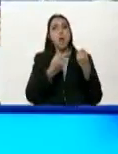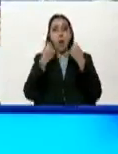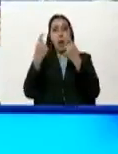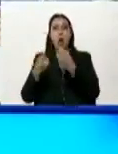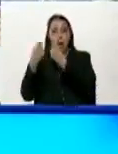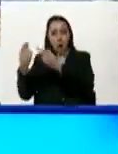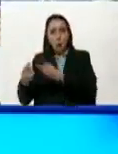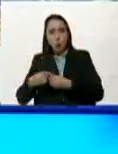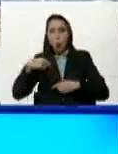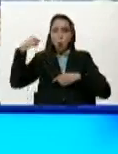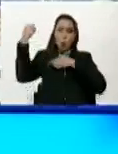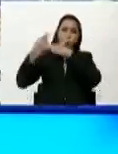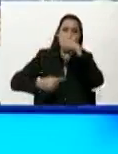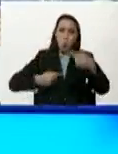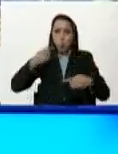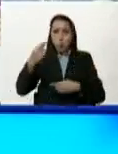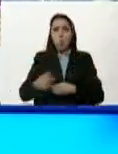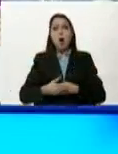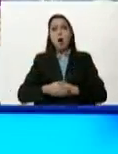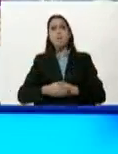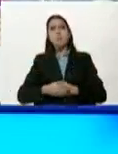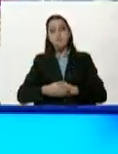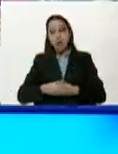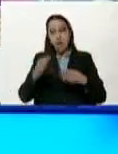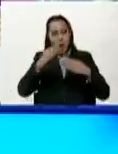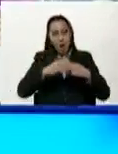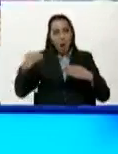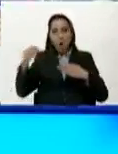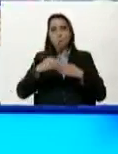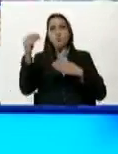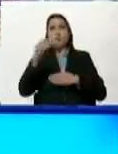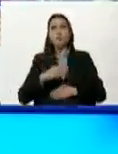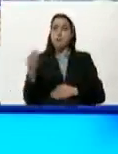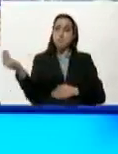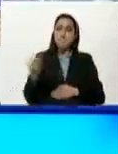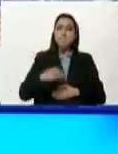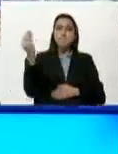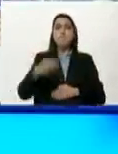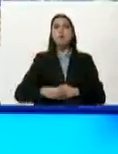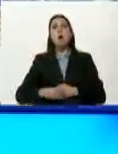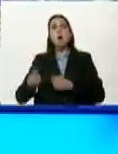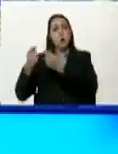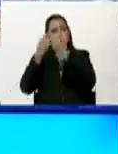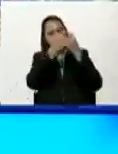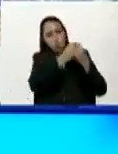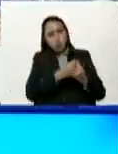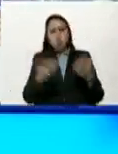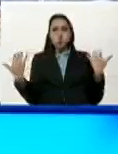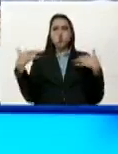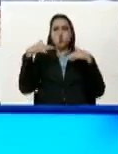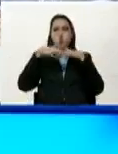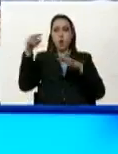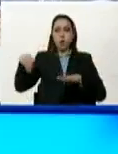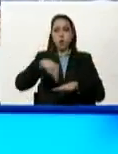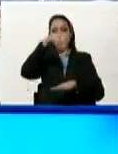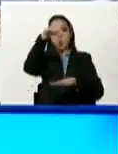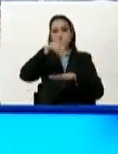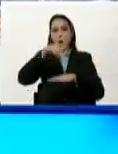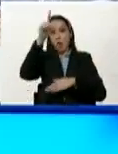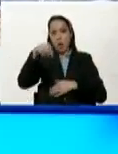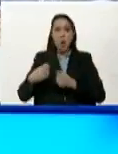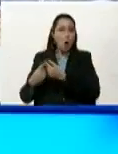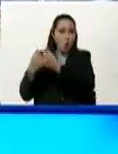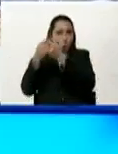generación de divisas convertibles una economía integrada a nivel nacional una economía